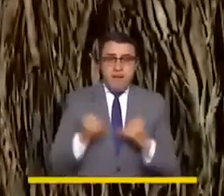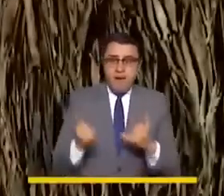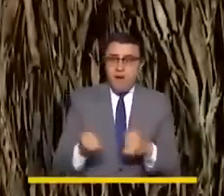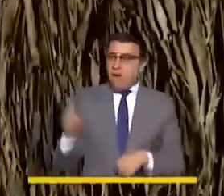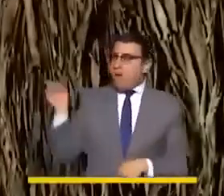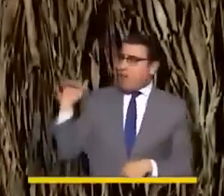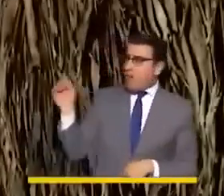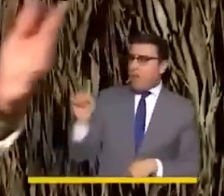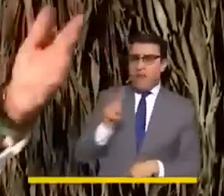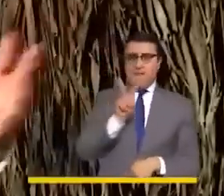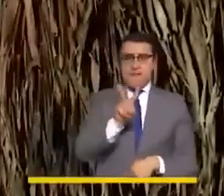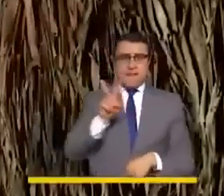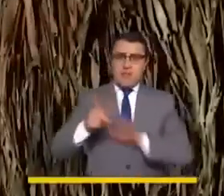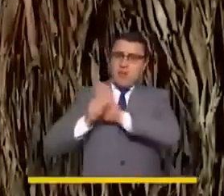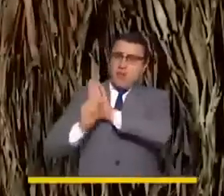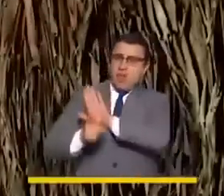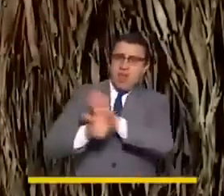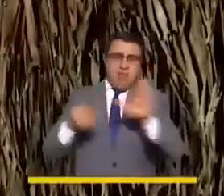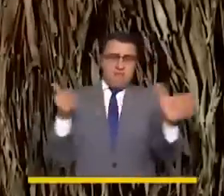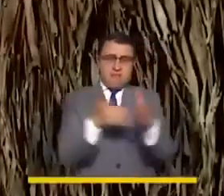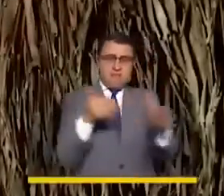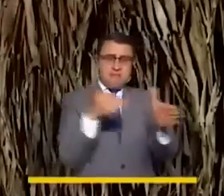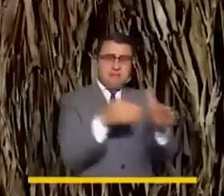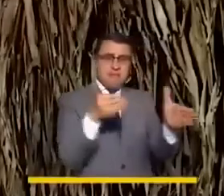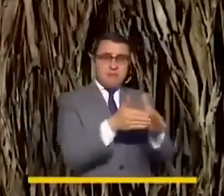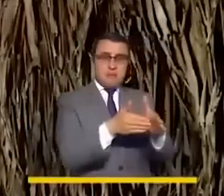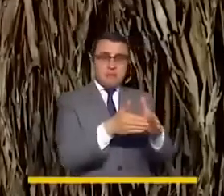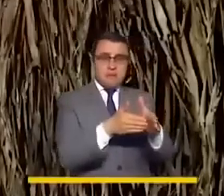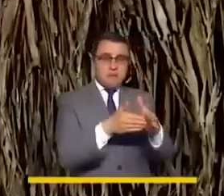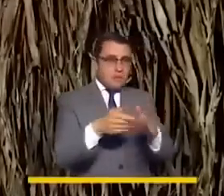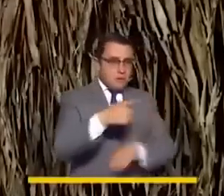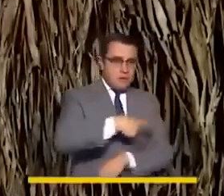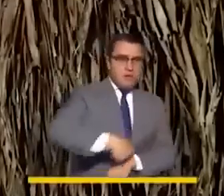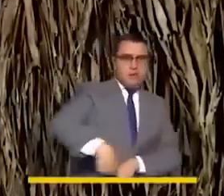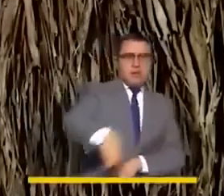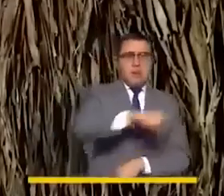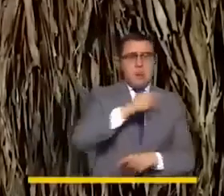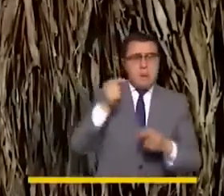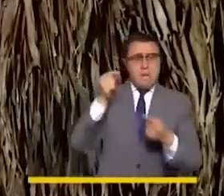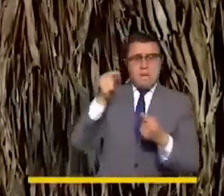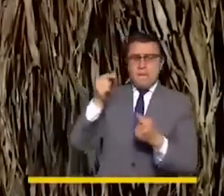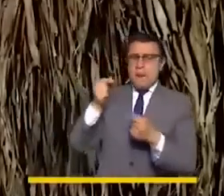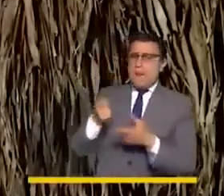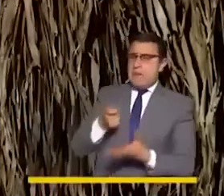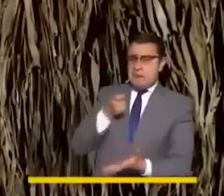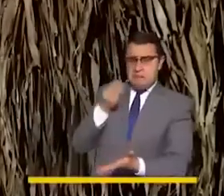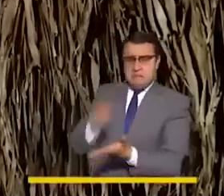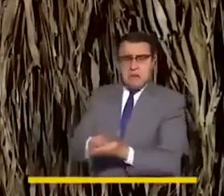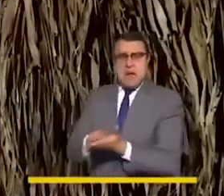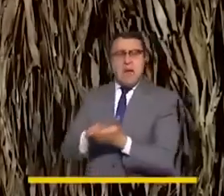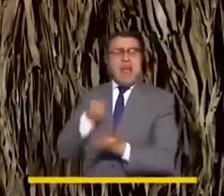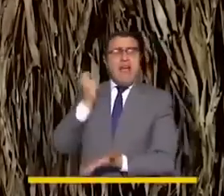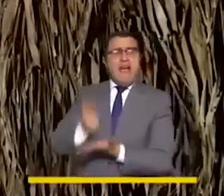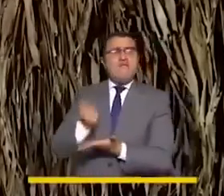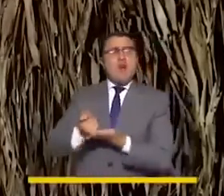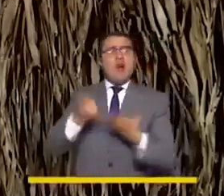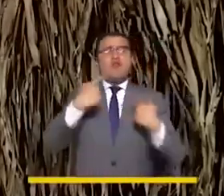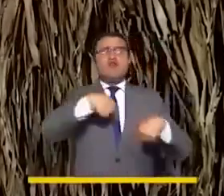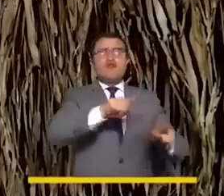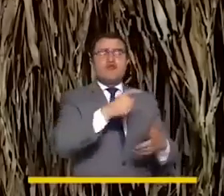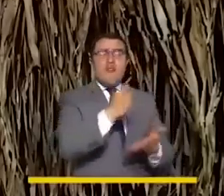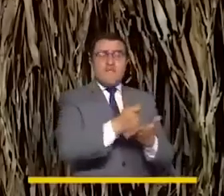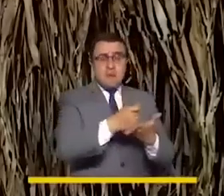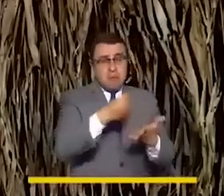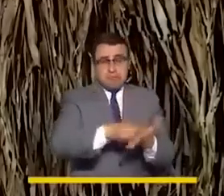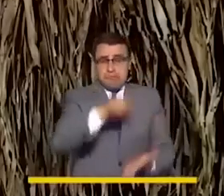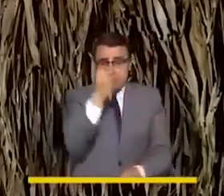22 sentencias en contra, de no sé cuánta plata gastada en abogados de ellos,